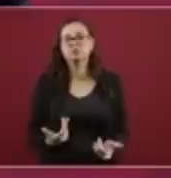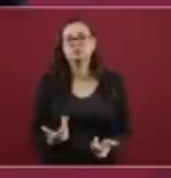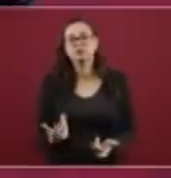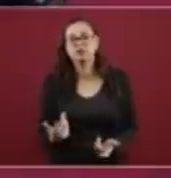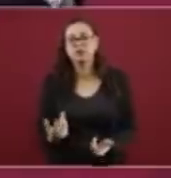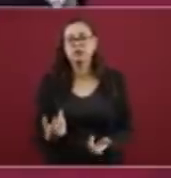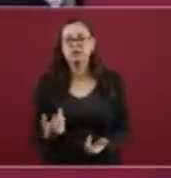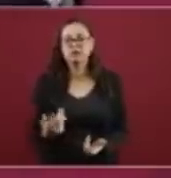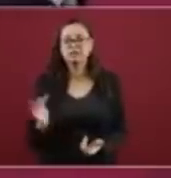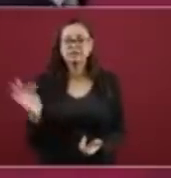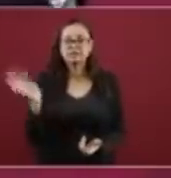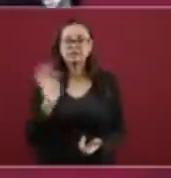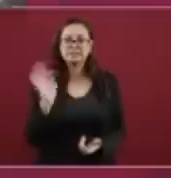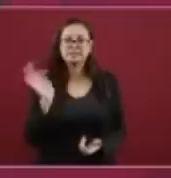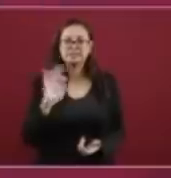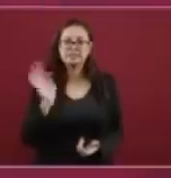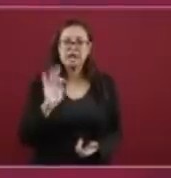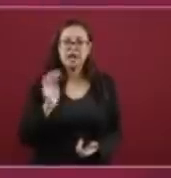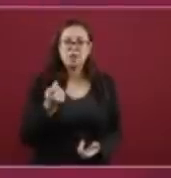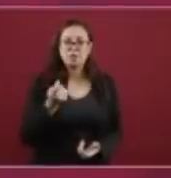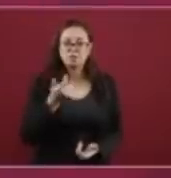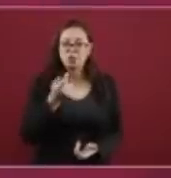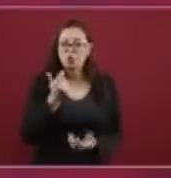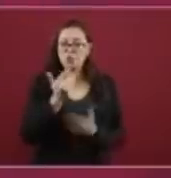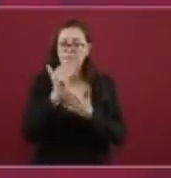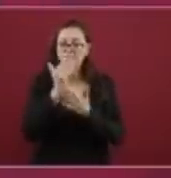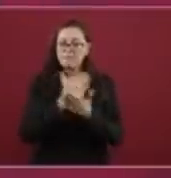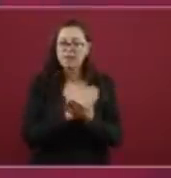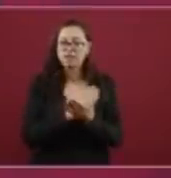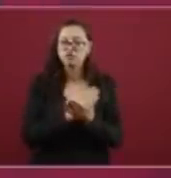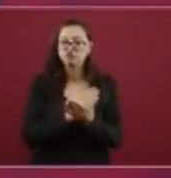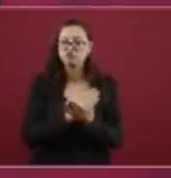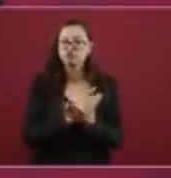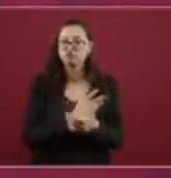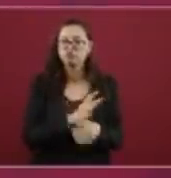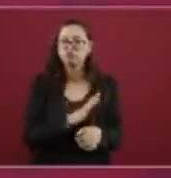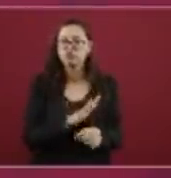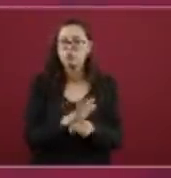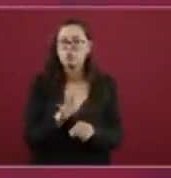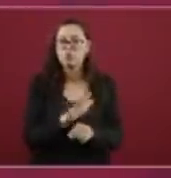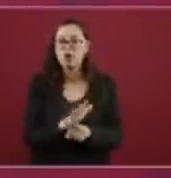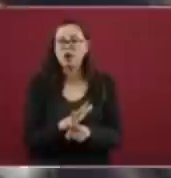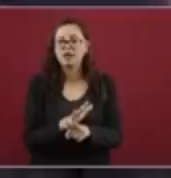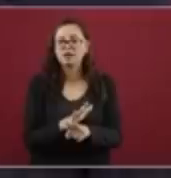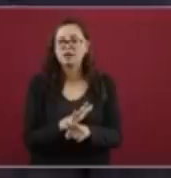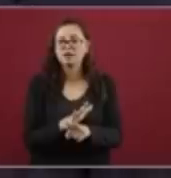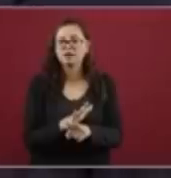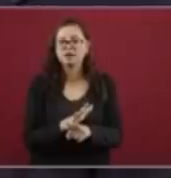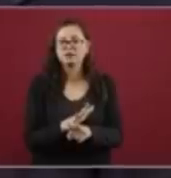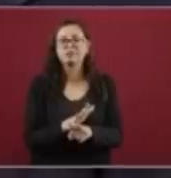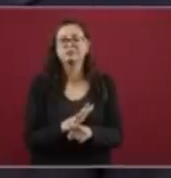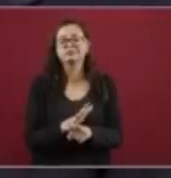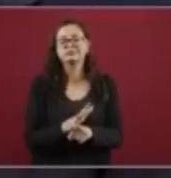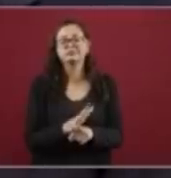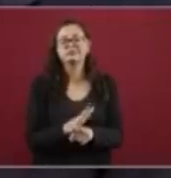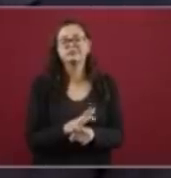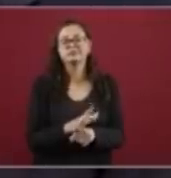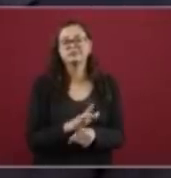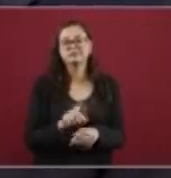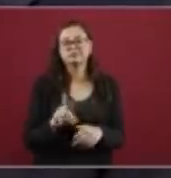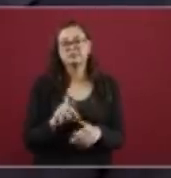va a haber una merma por el pago de intereses que lo absorbe el